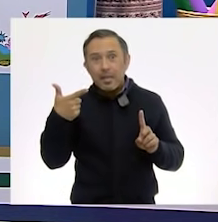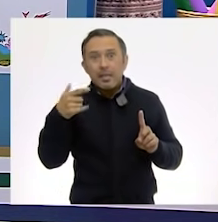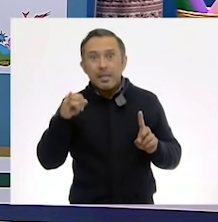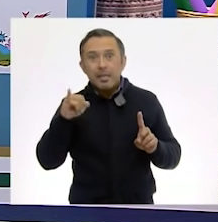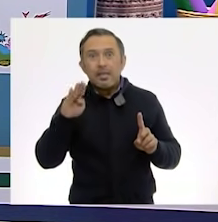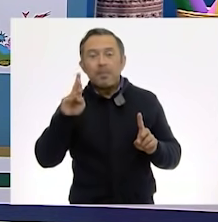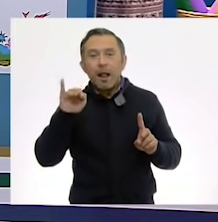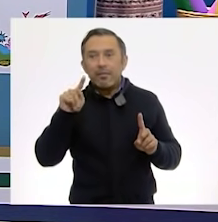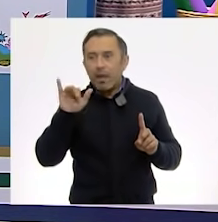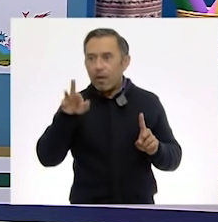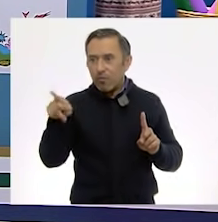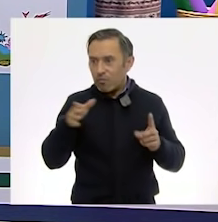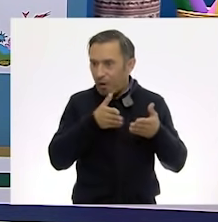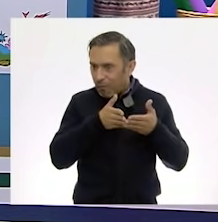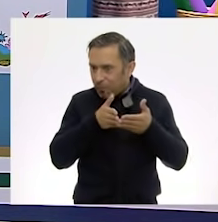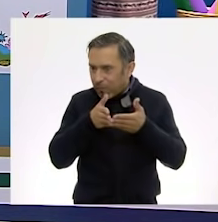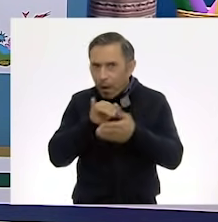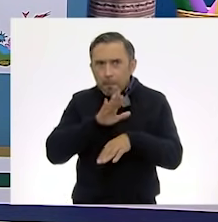registrar eso también